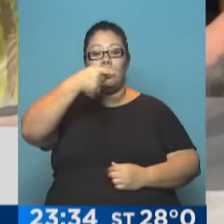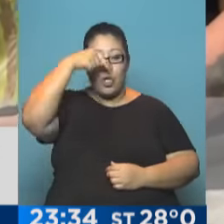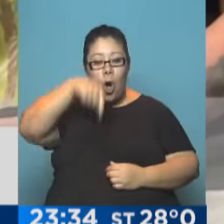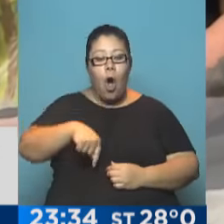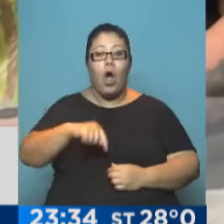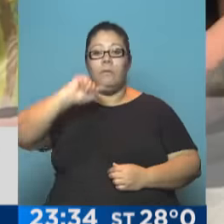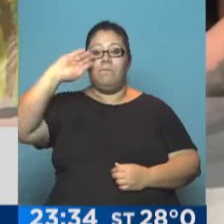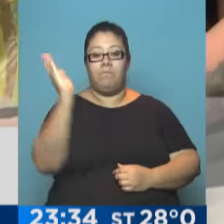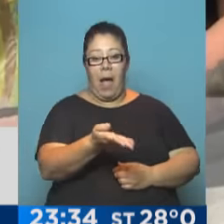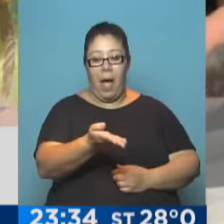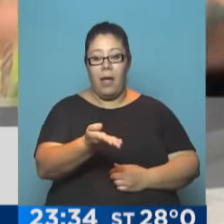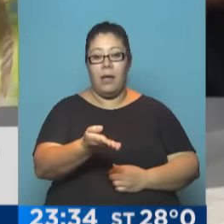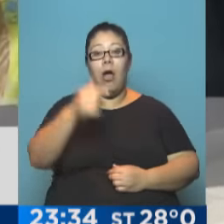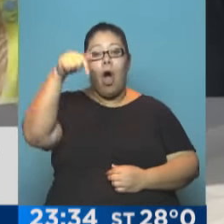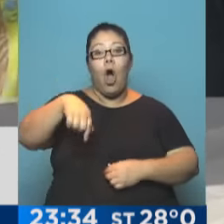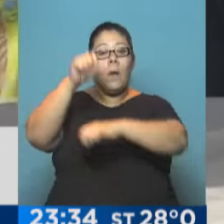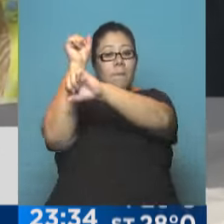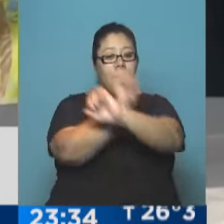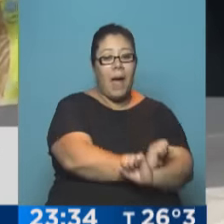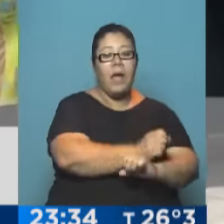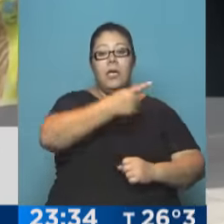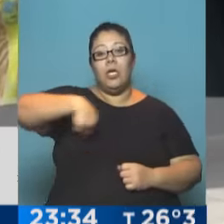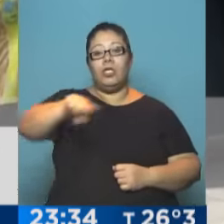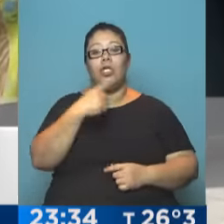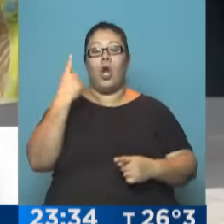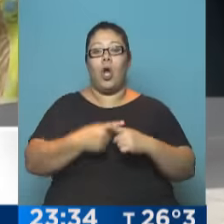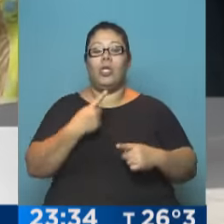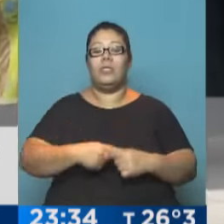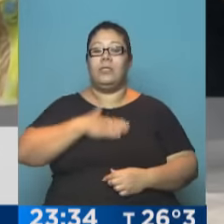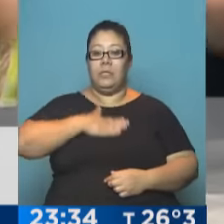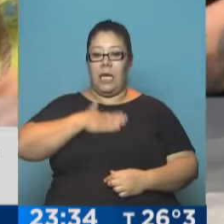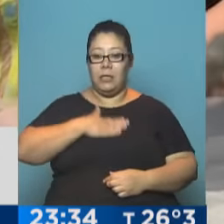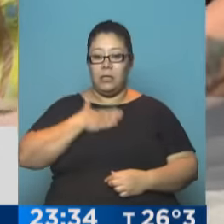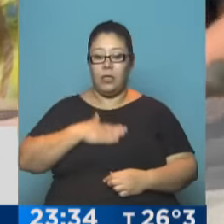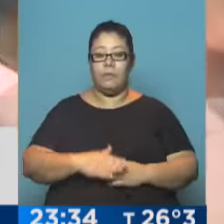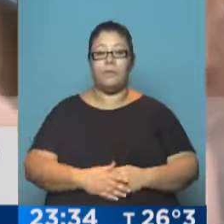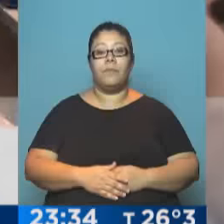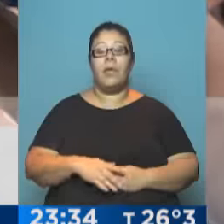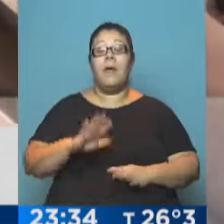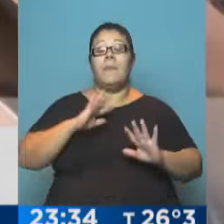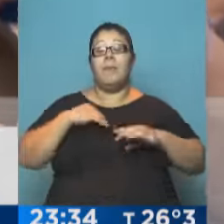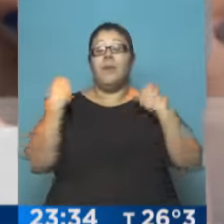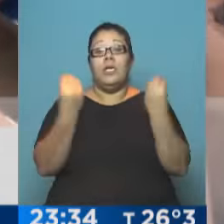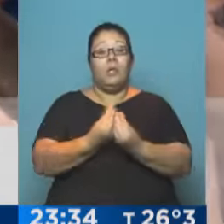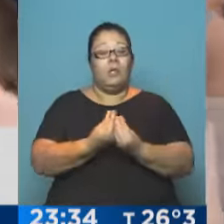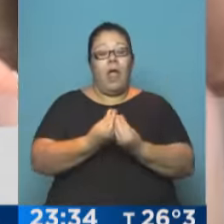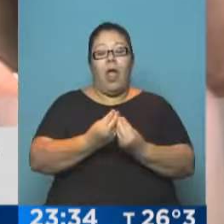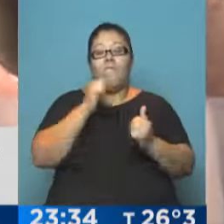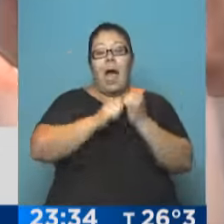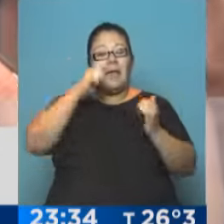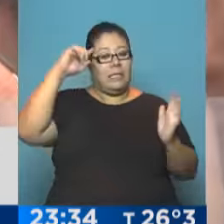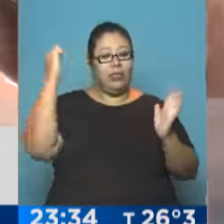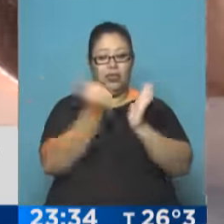hoy ellos están condenados y nosotros celebrando la lucha. Creo que es un fallo histórico, como lo esperábamos, como